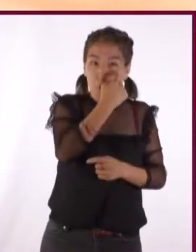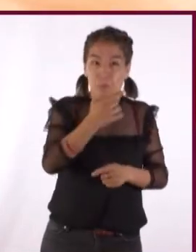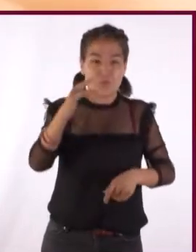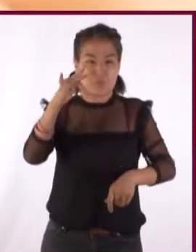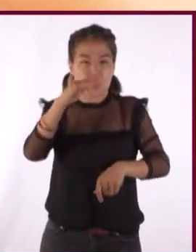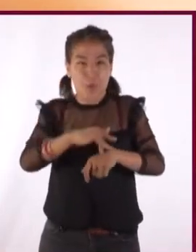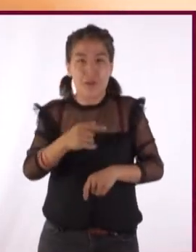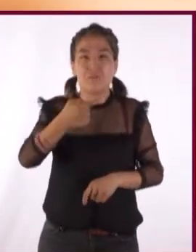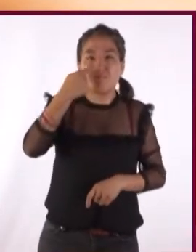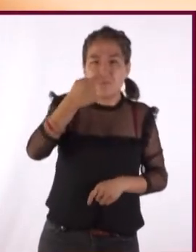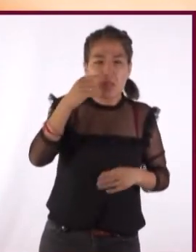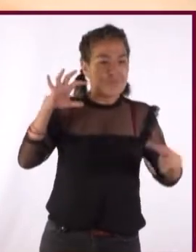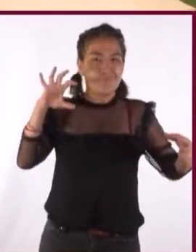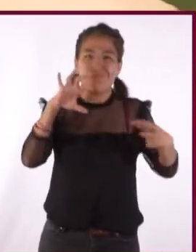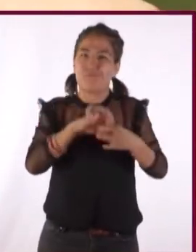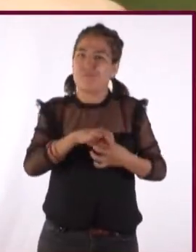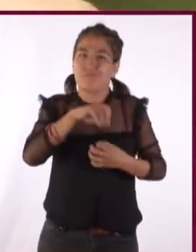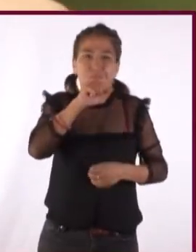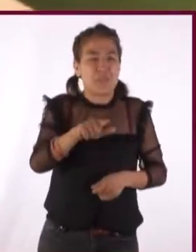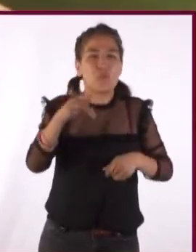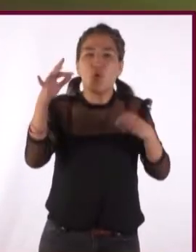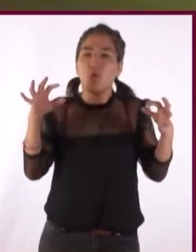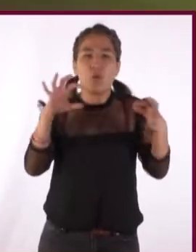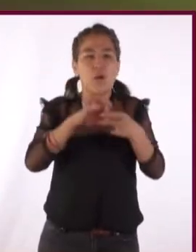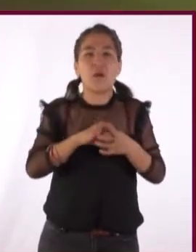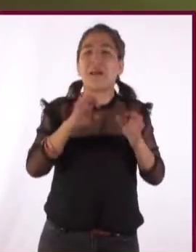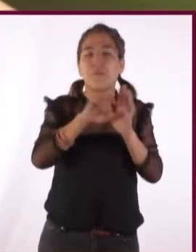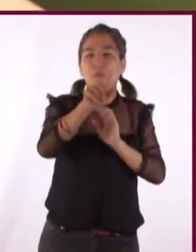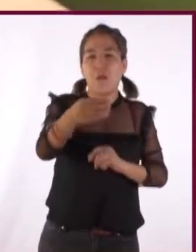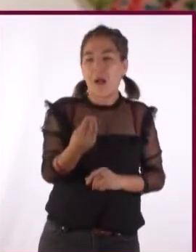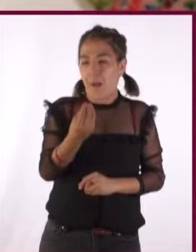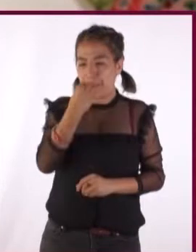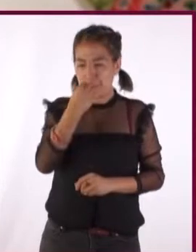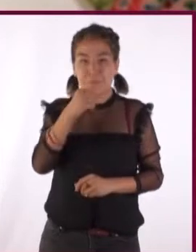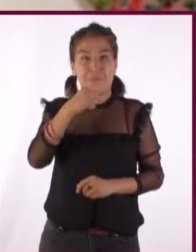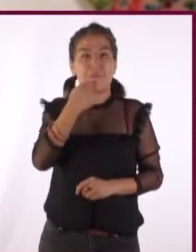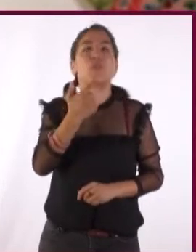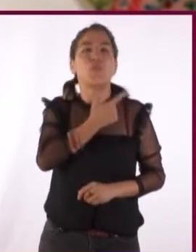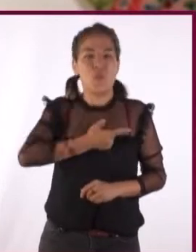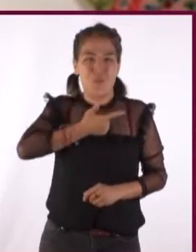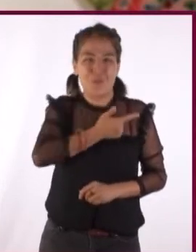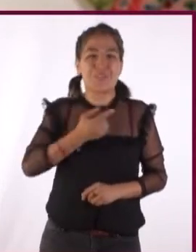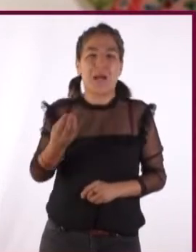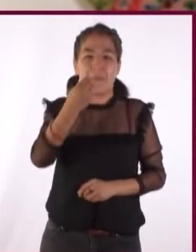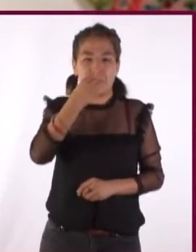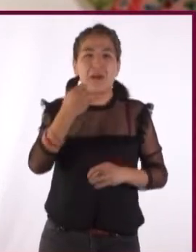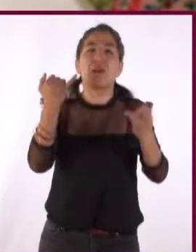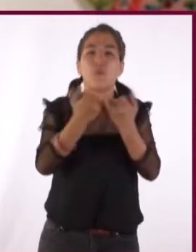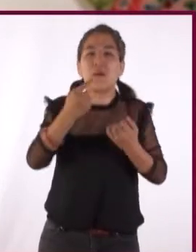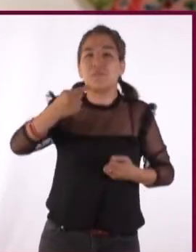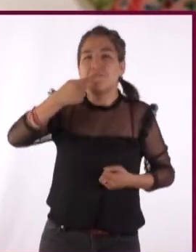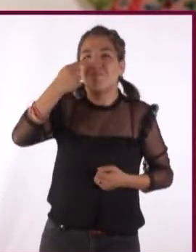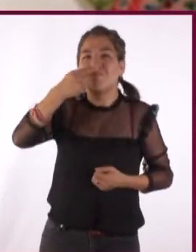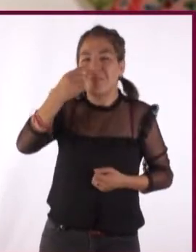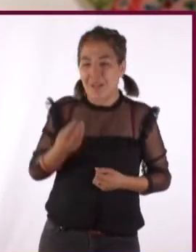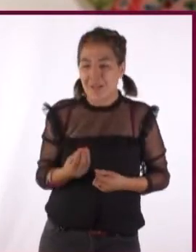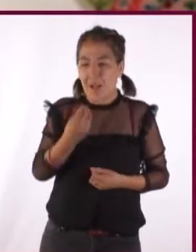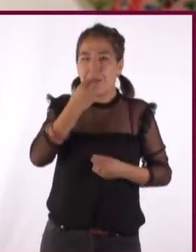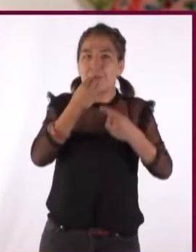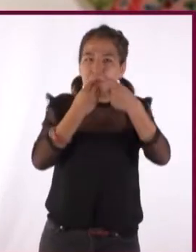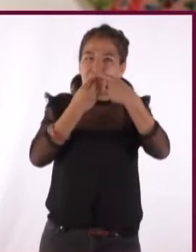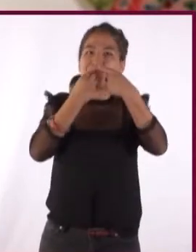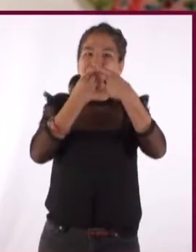sabemos que para que la comida nos sepa, no solo nos basta el sentido del gusto, sino también interviene el sentido del olfato, ¿no?